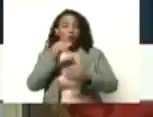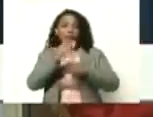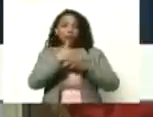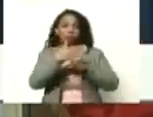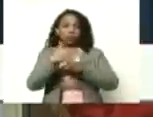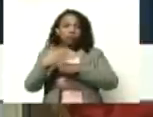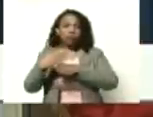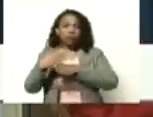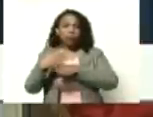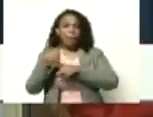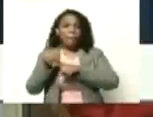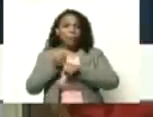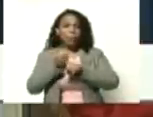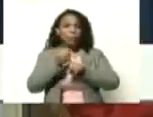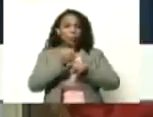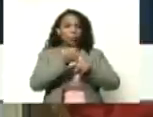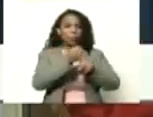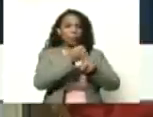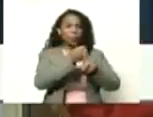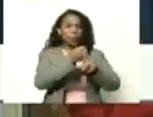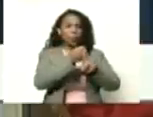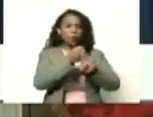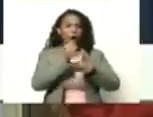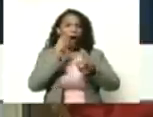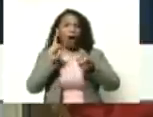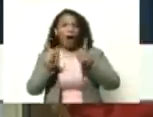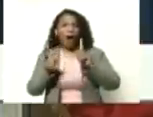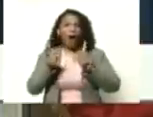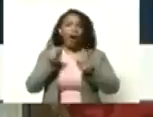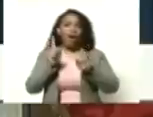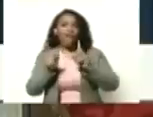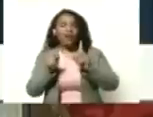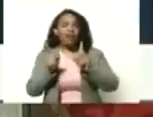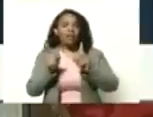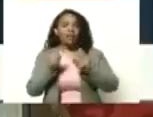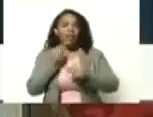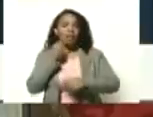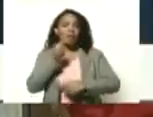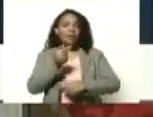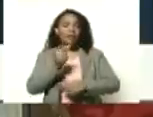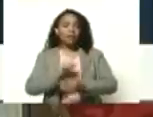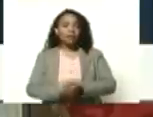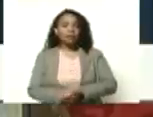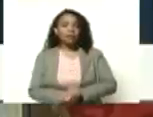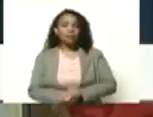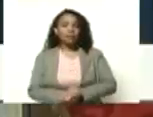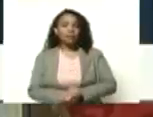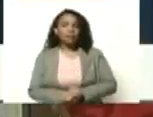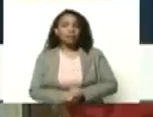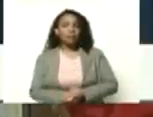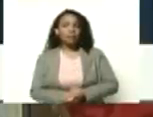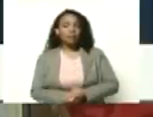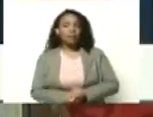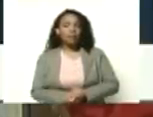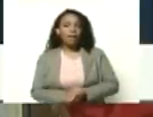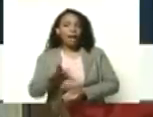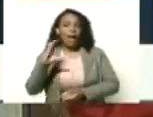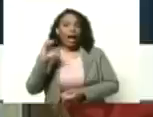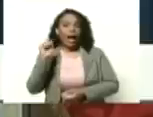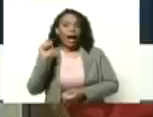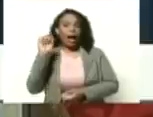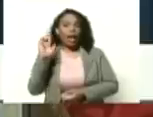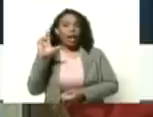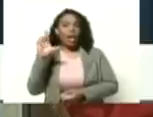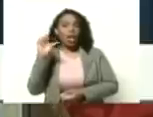hostilidad a veces extrema y manifiesta / carlos lanz